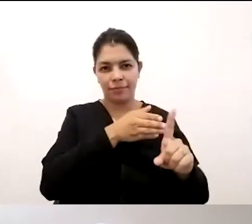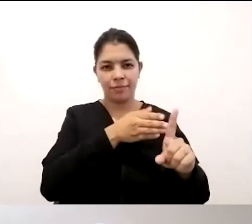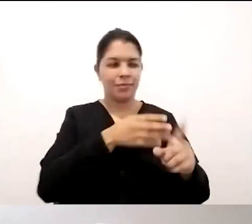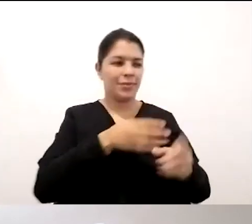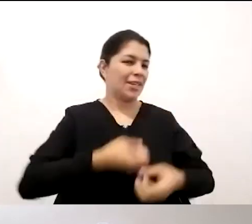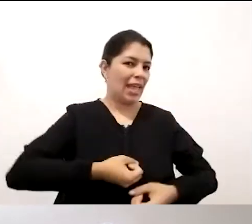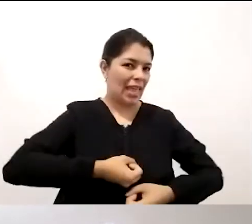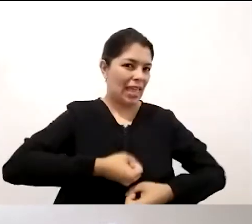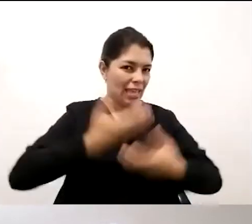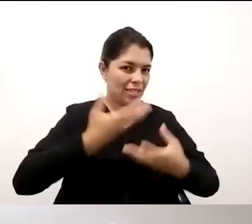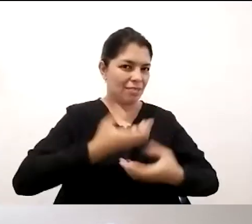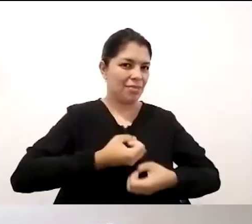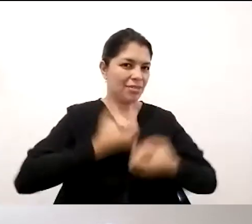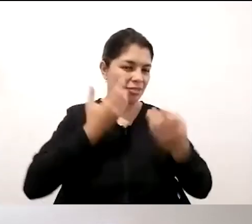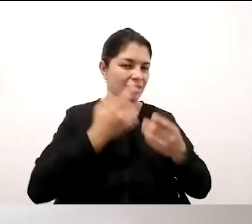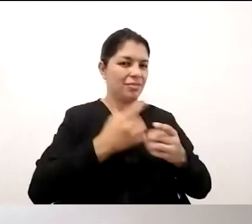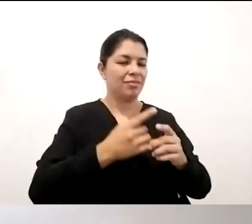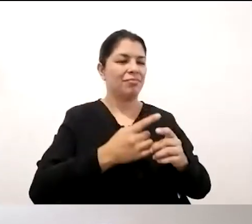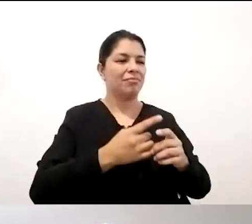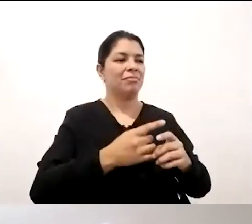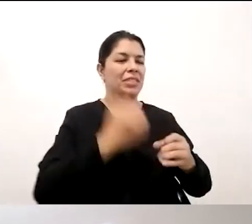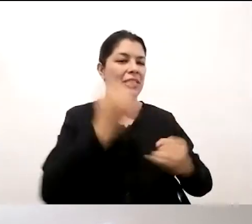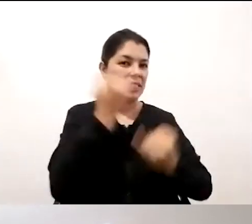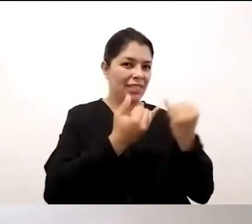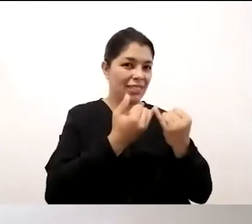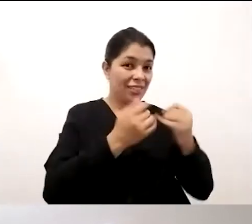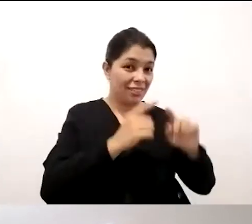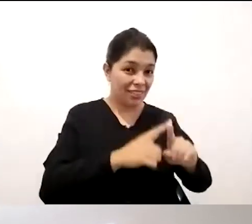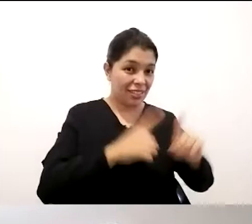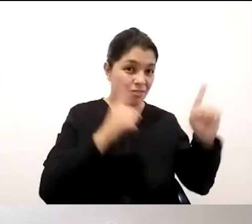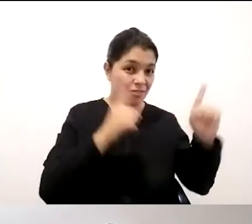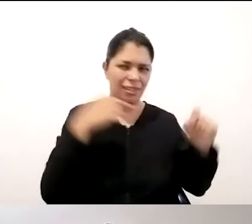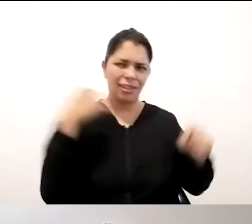a las socialmente aceptadas, las personas